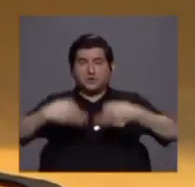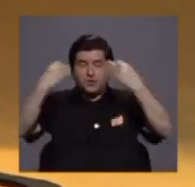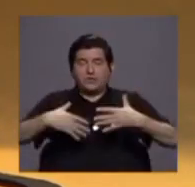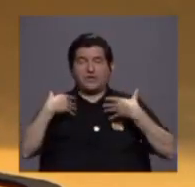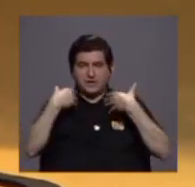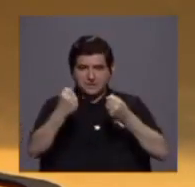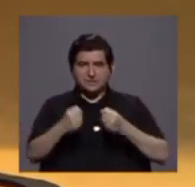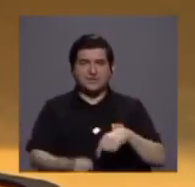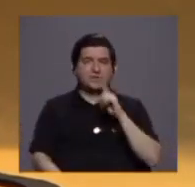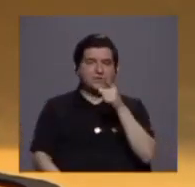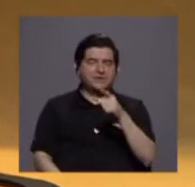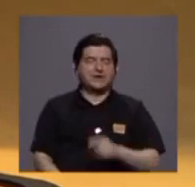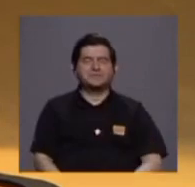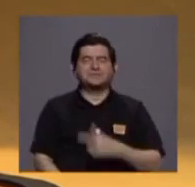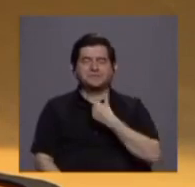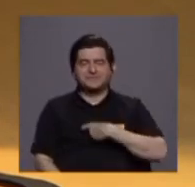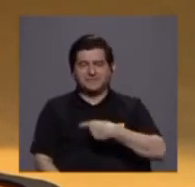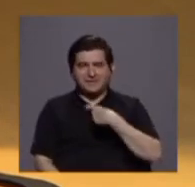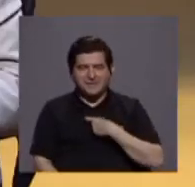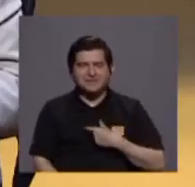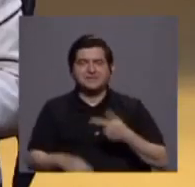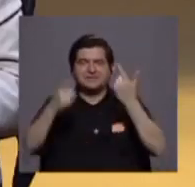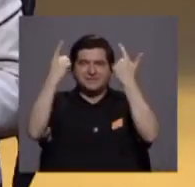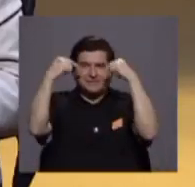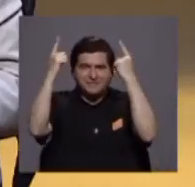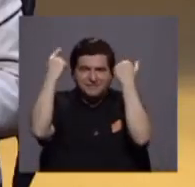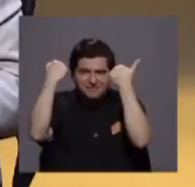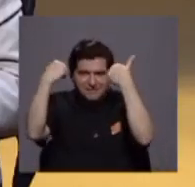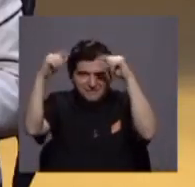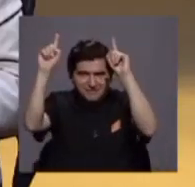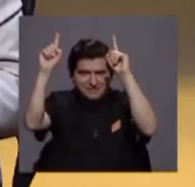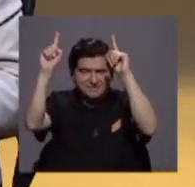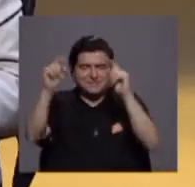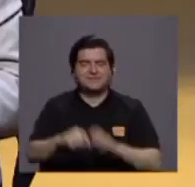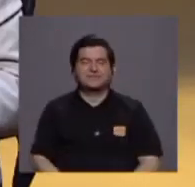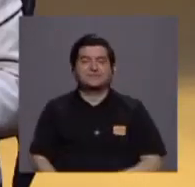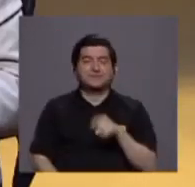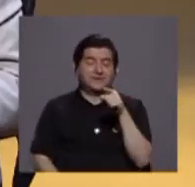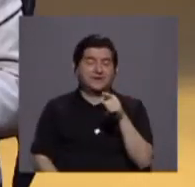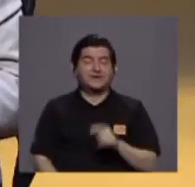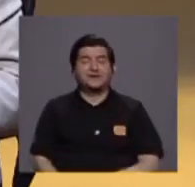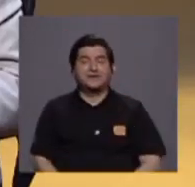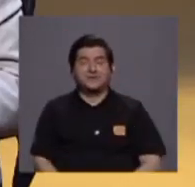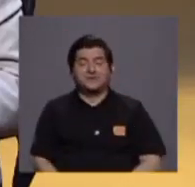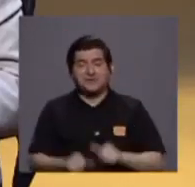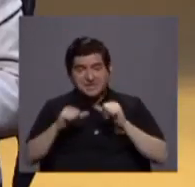y a usted le deseamos muchos éxitos en lo que queda